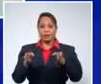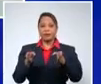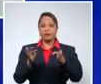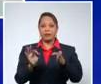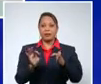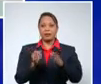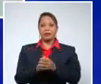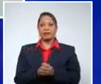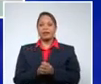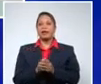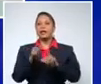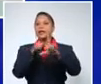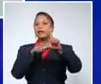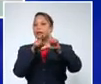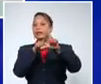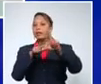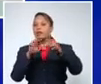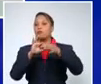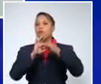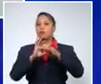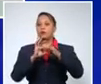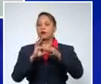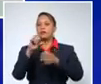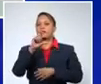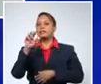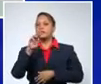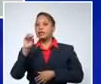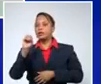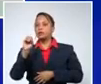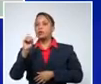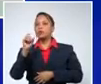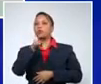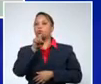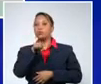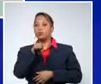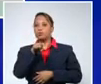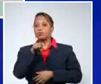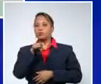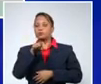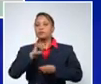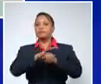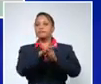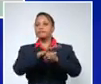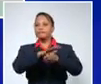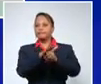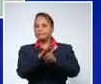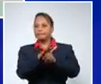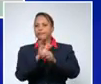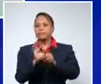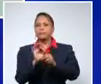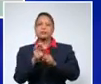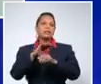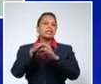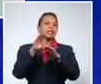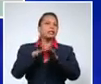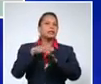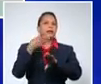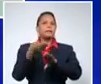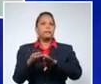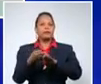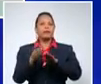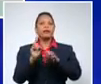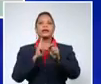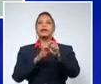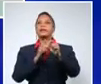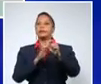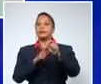Regla, Guanabacoa, Cerro, Cotorro, Arroyo Naranjo y después entonces Quibicán y